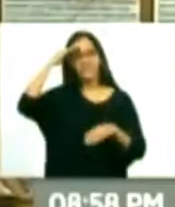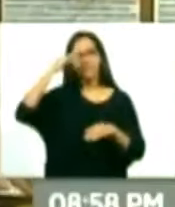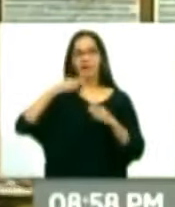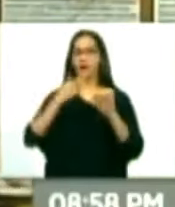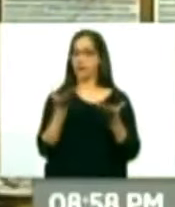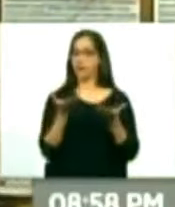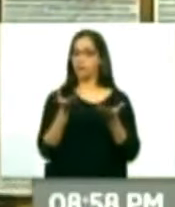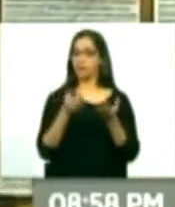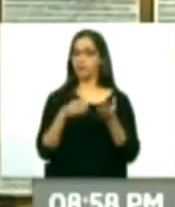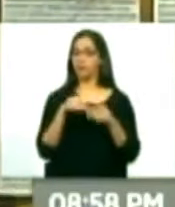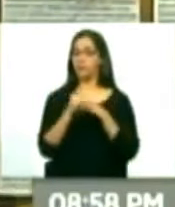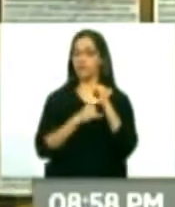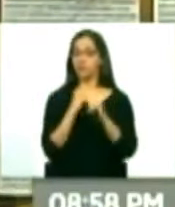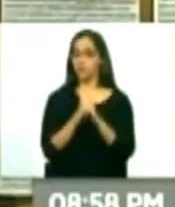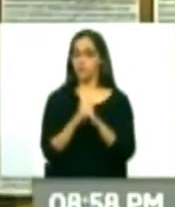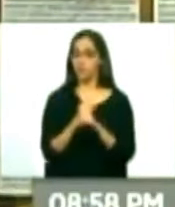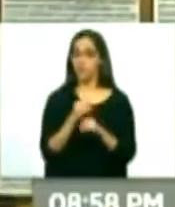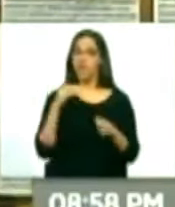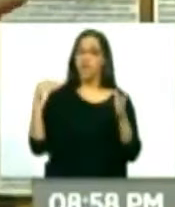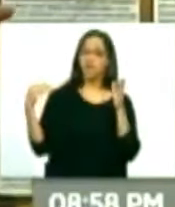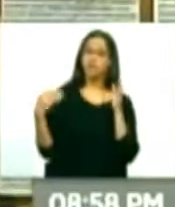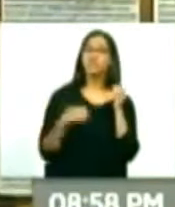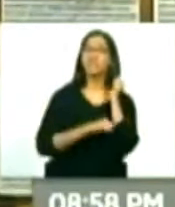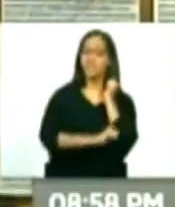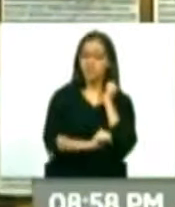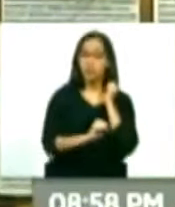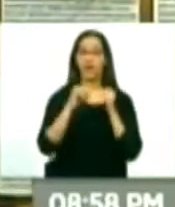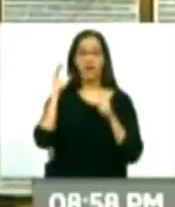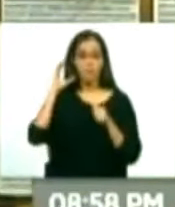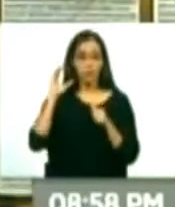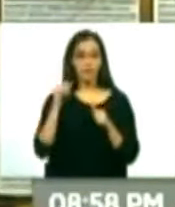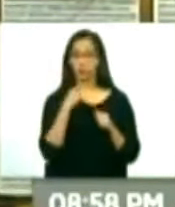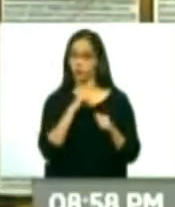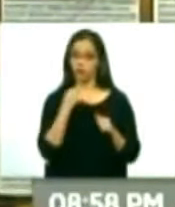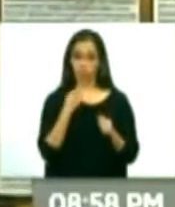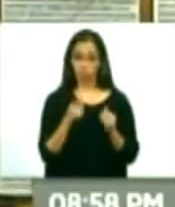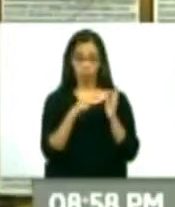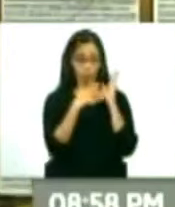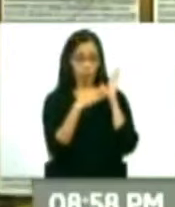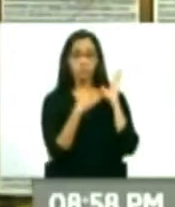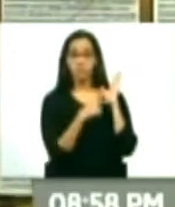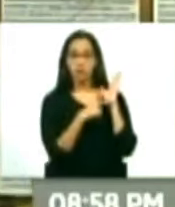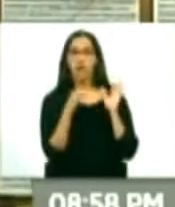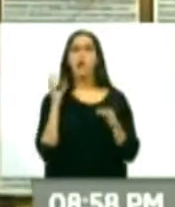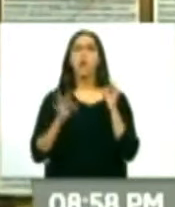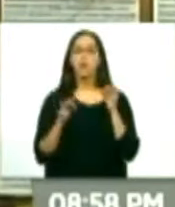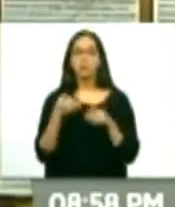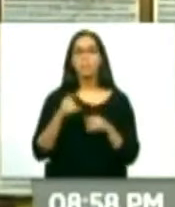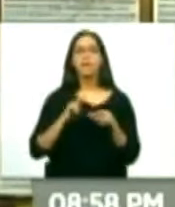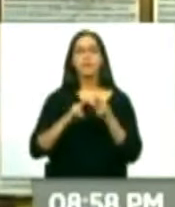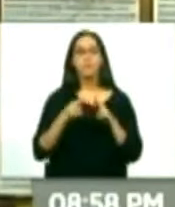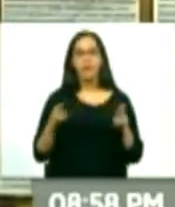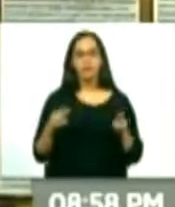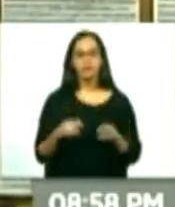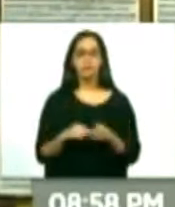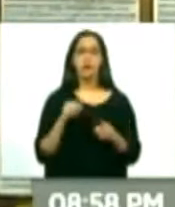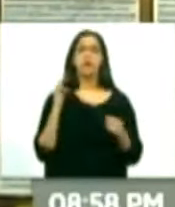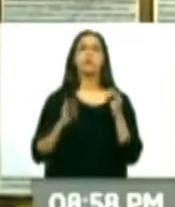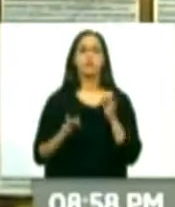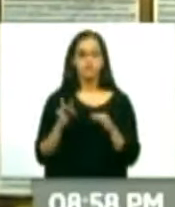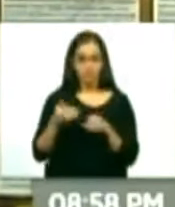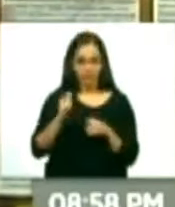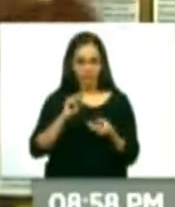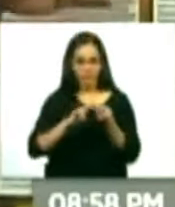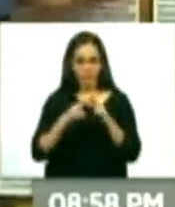a la patria, eso no lo digo yo. Y eso está tan clarito que es traición a la patria. Justicia para que haya paz, Chuo. Justicia para que